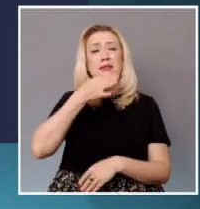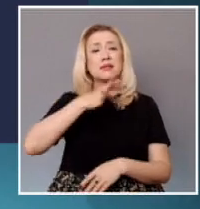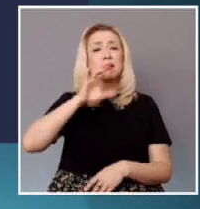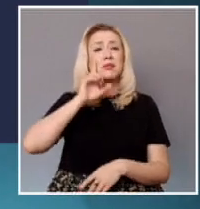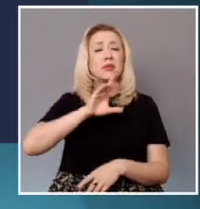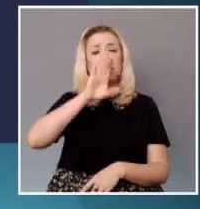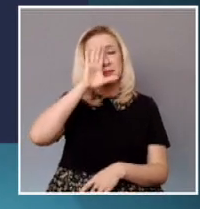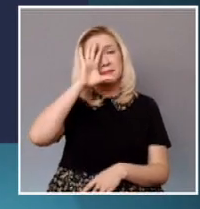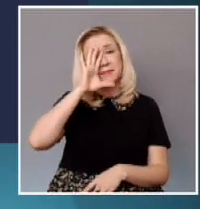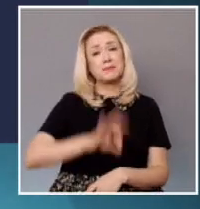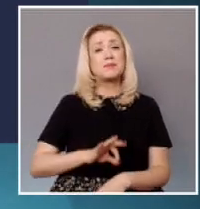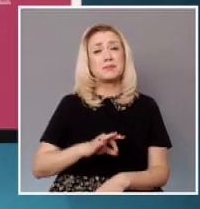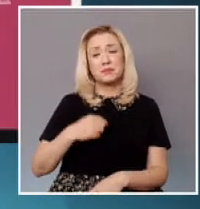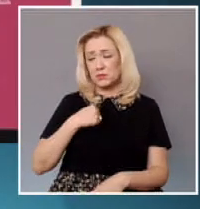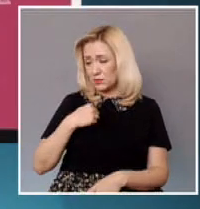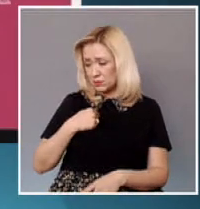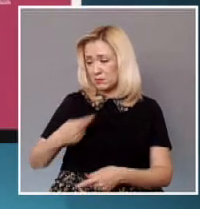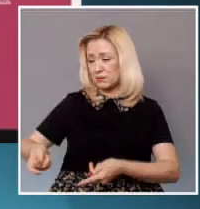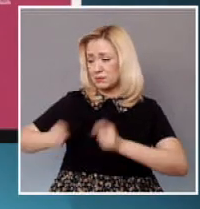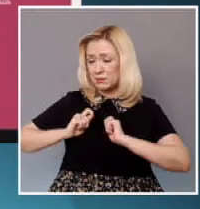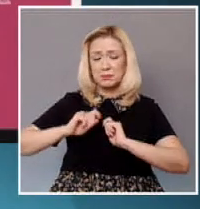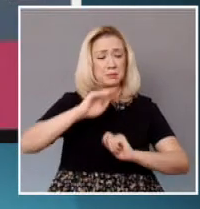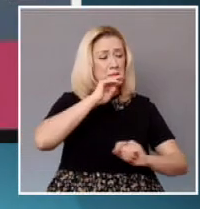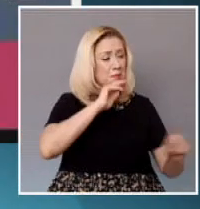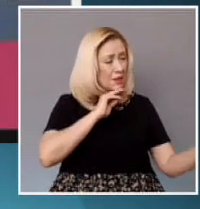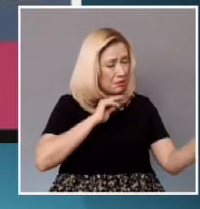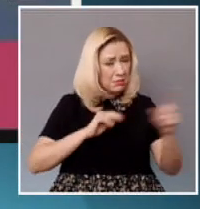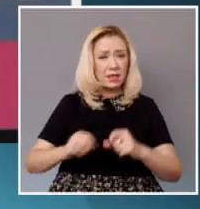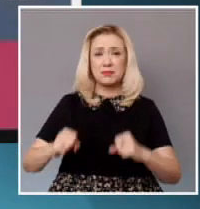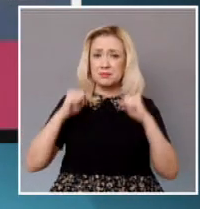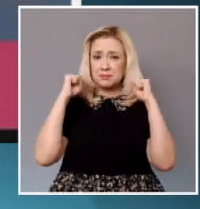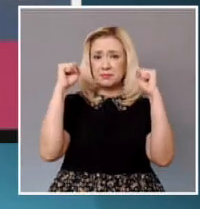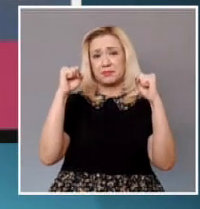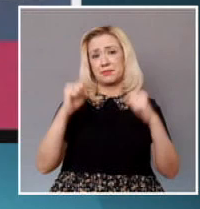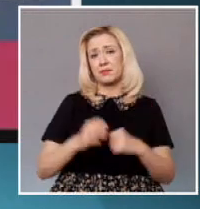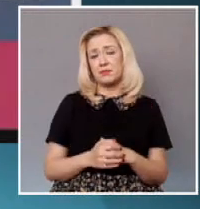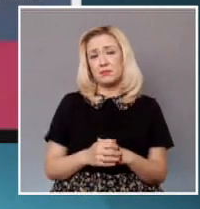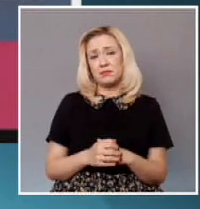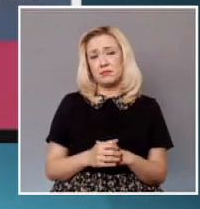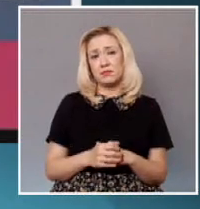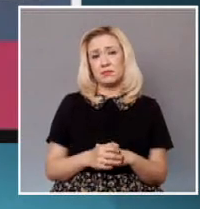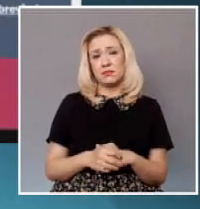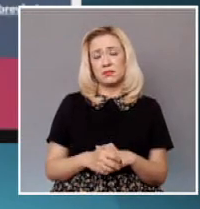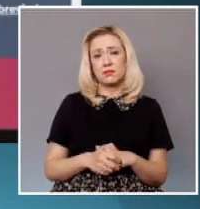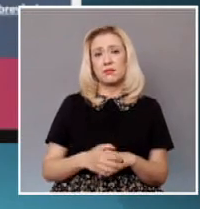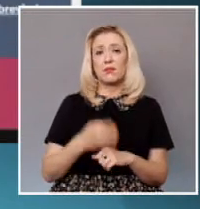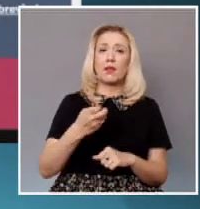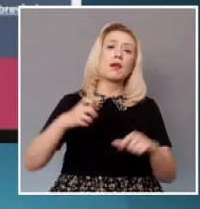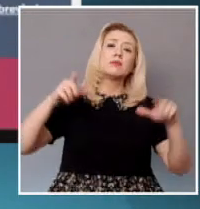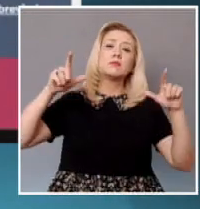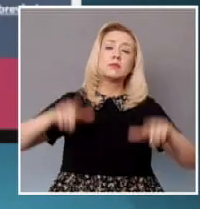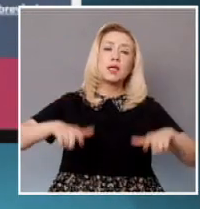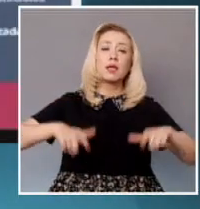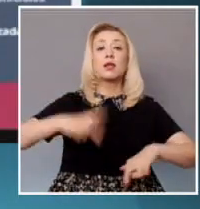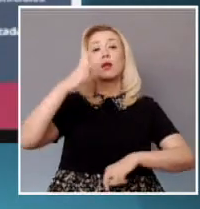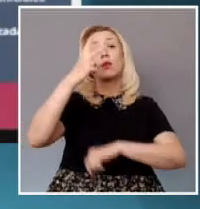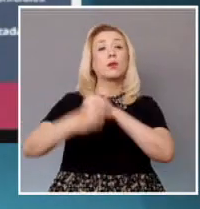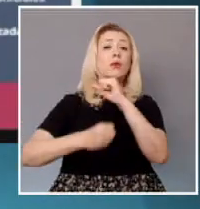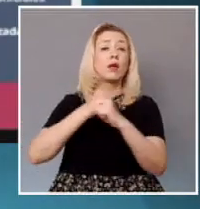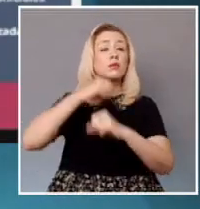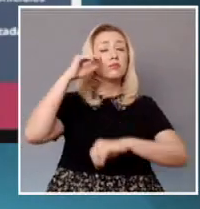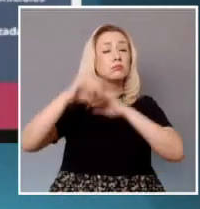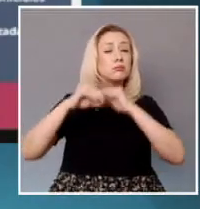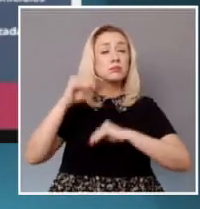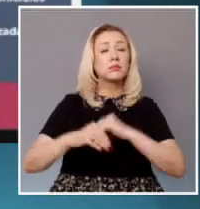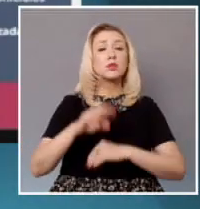ellas, va por sus madres. El micrositio es el resultado del análisis realizado durante 2 años a 19 sentencias